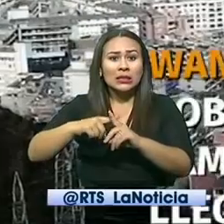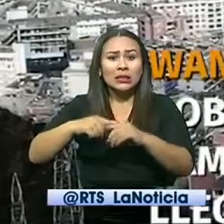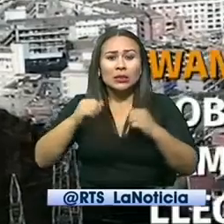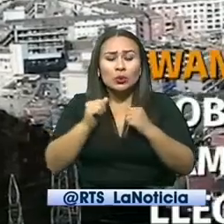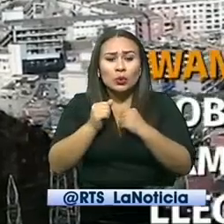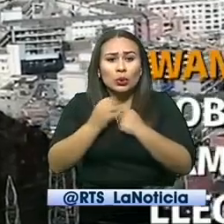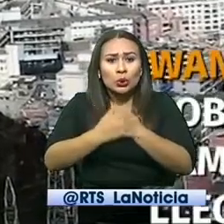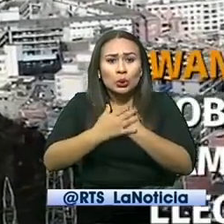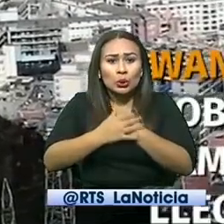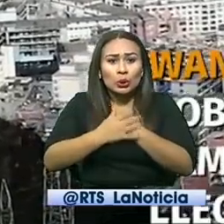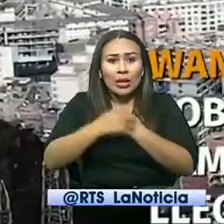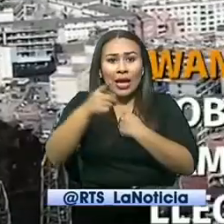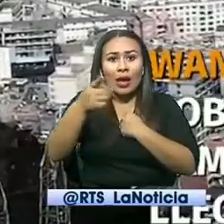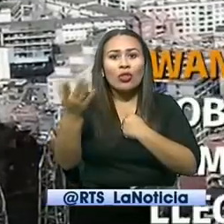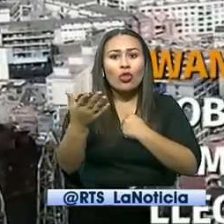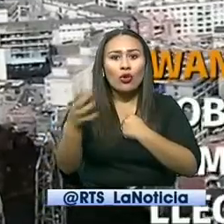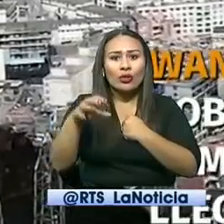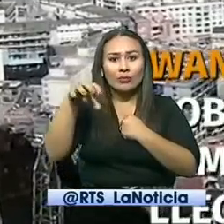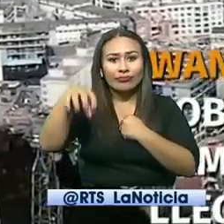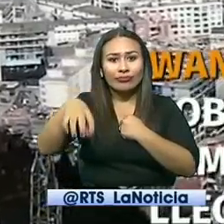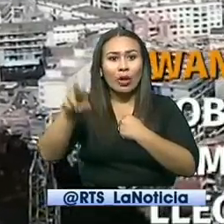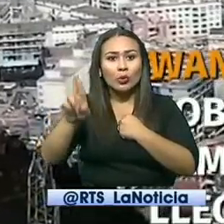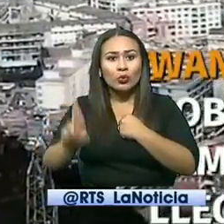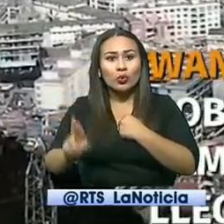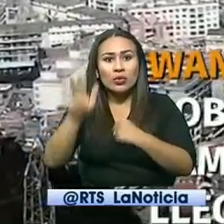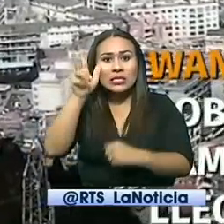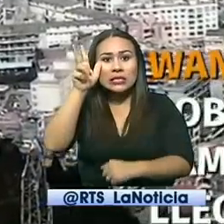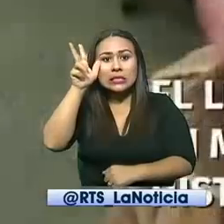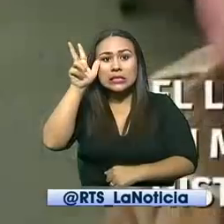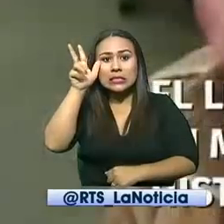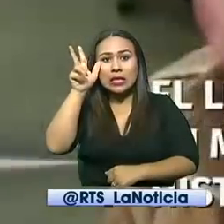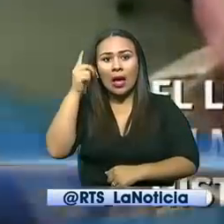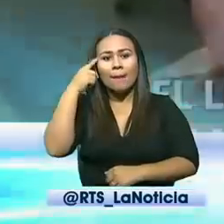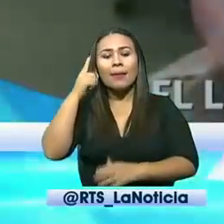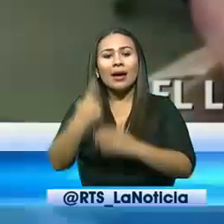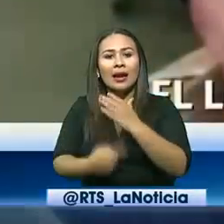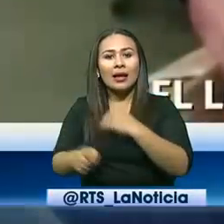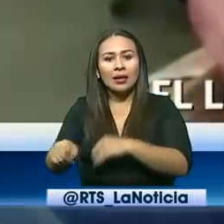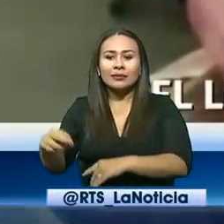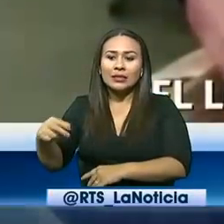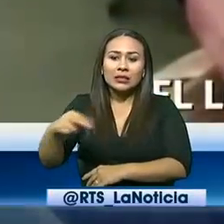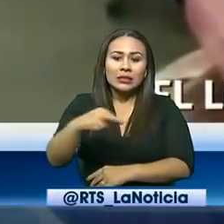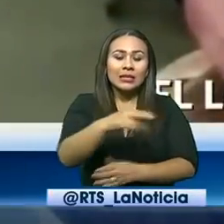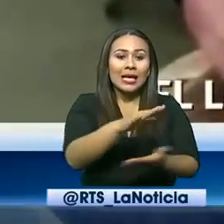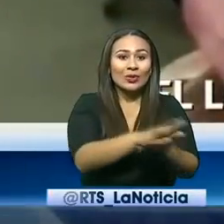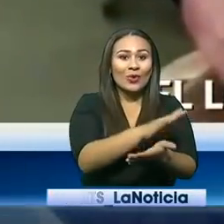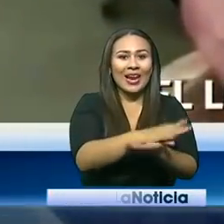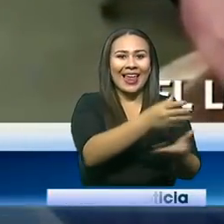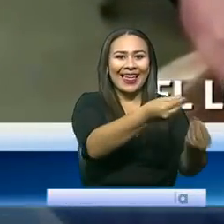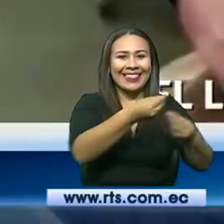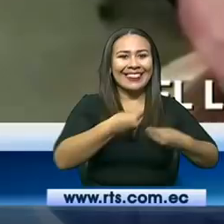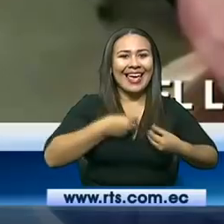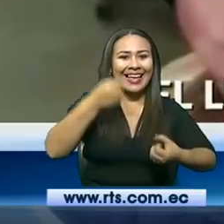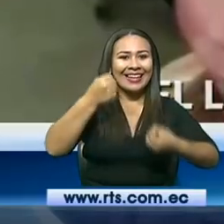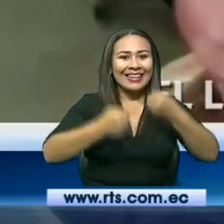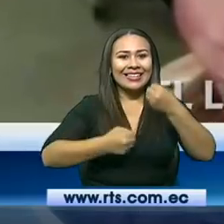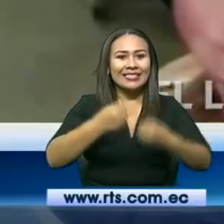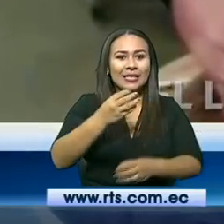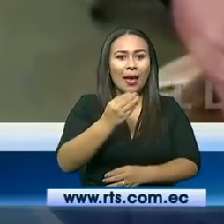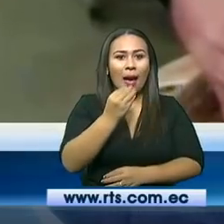en la provincia de Yunnan, en el suroeste de China, para poder llegar a su escuela y recibir pan y leche para el